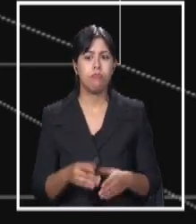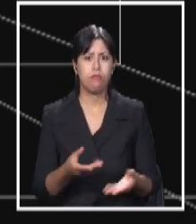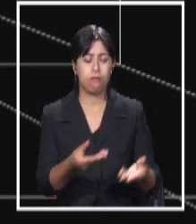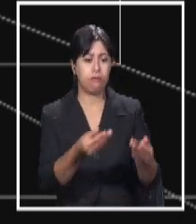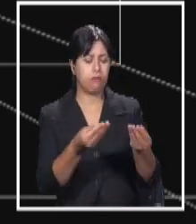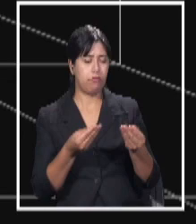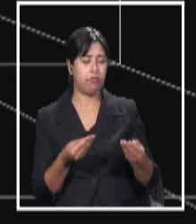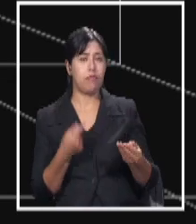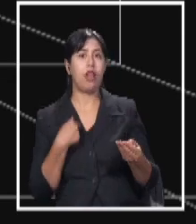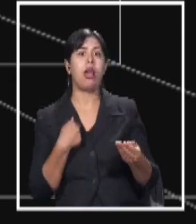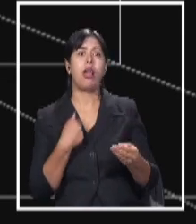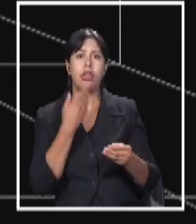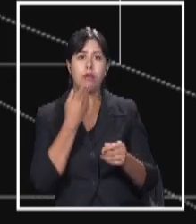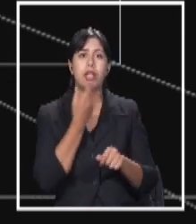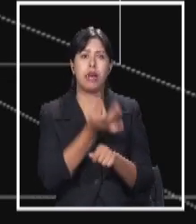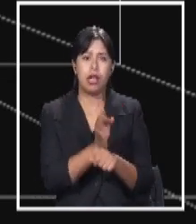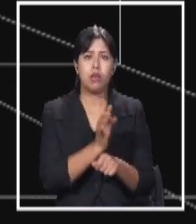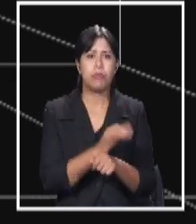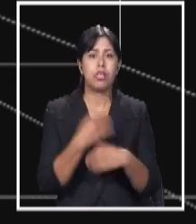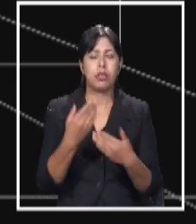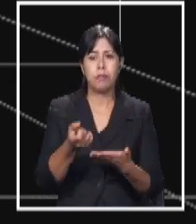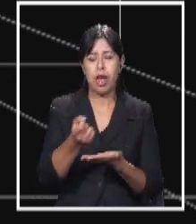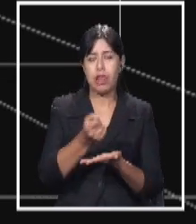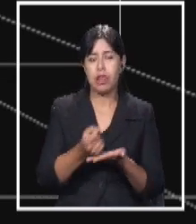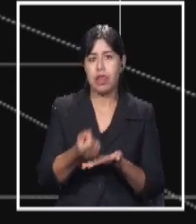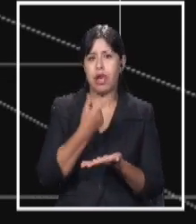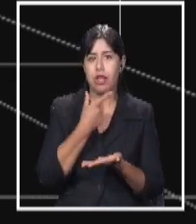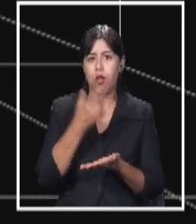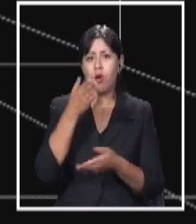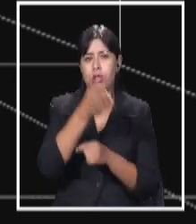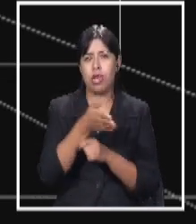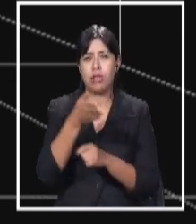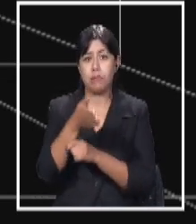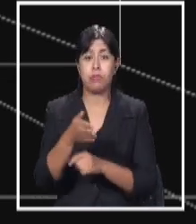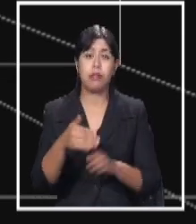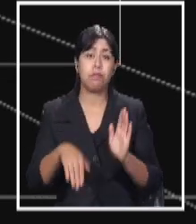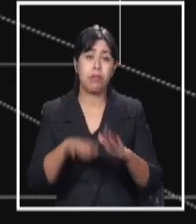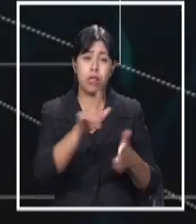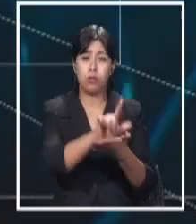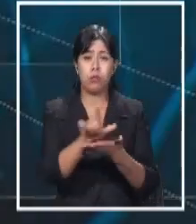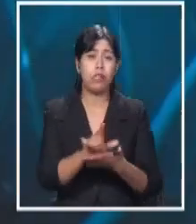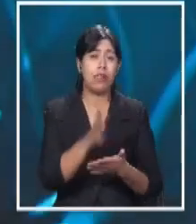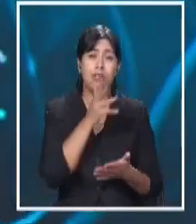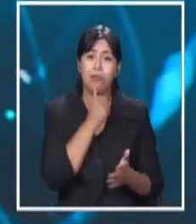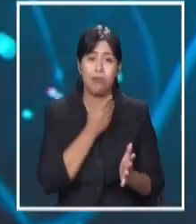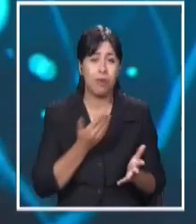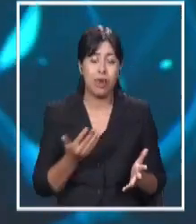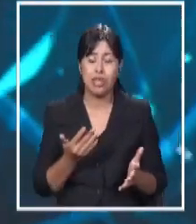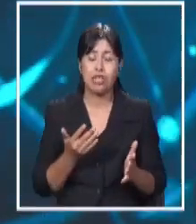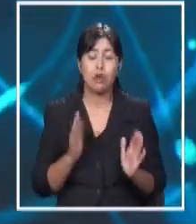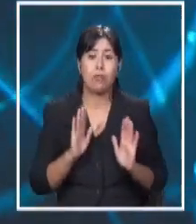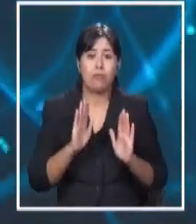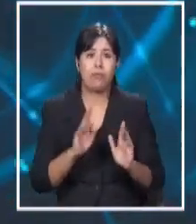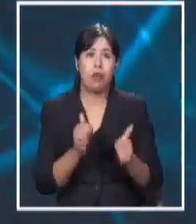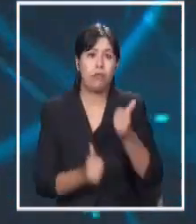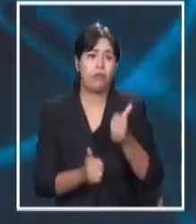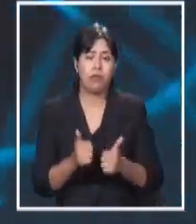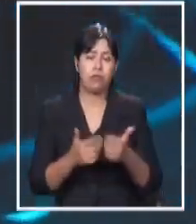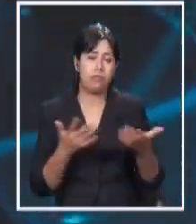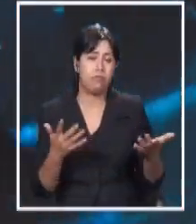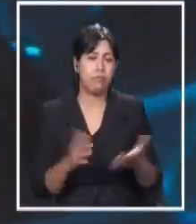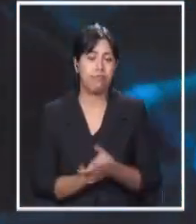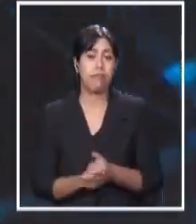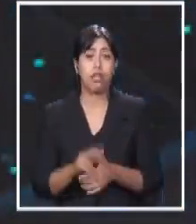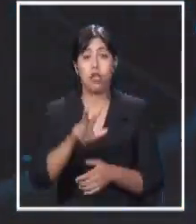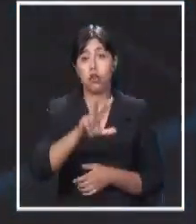y que dan recomendaciones para el tratamiento, sobre todo en lugares donde no hay capacidad instalada. El 80% de la población mundial en